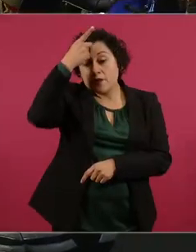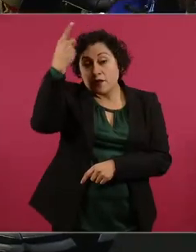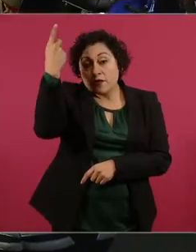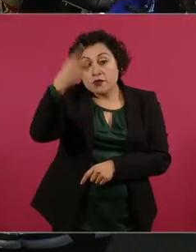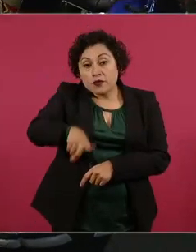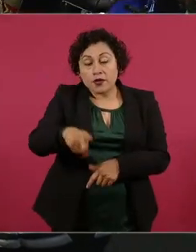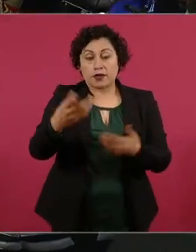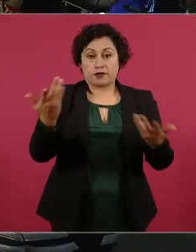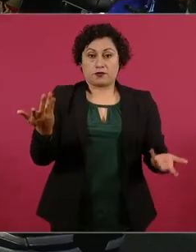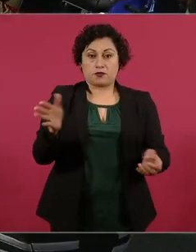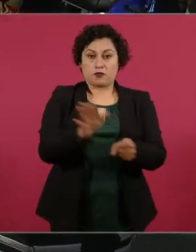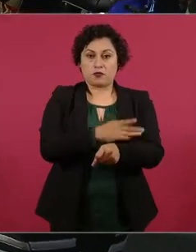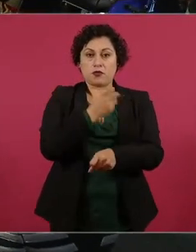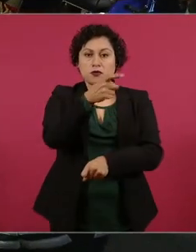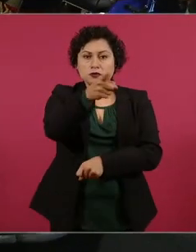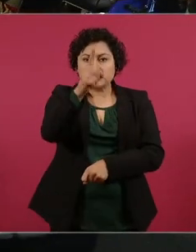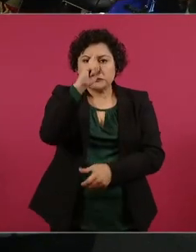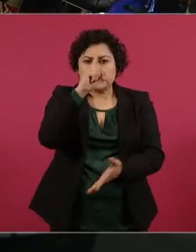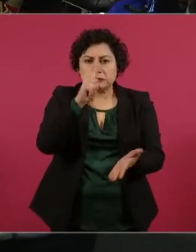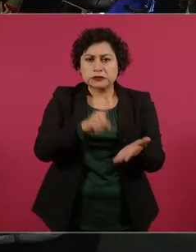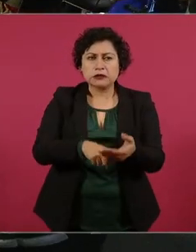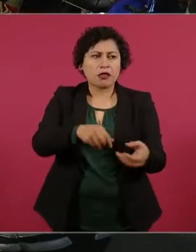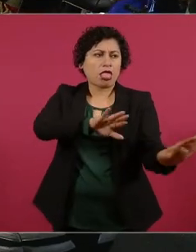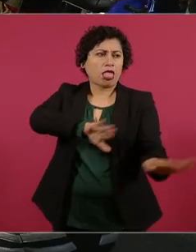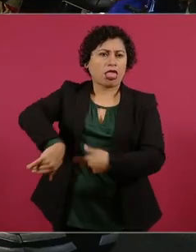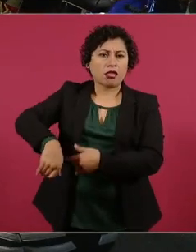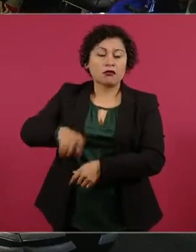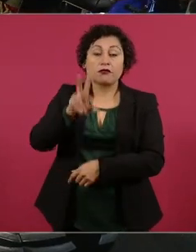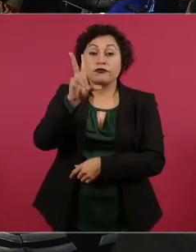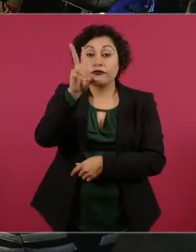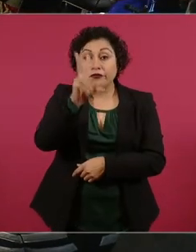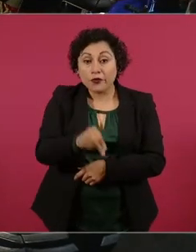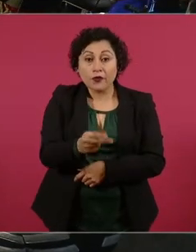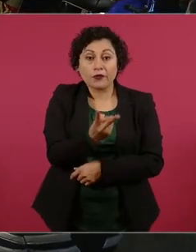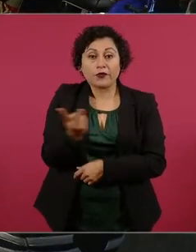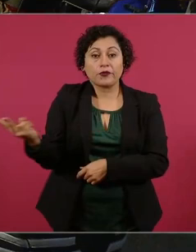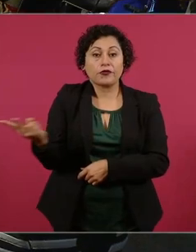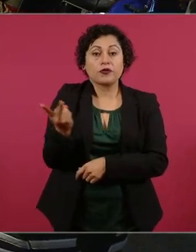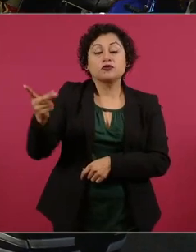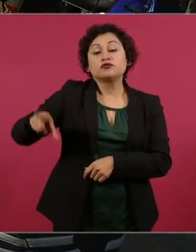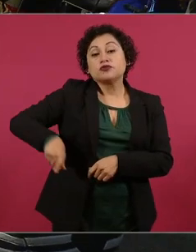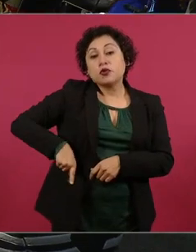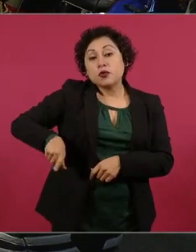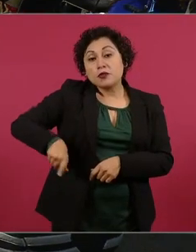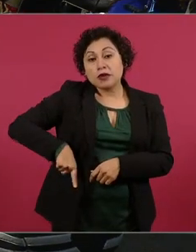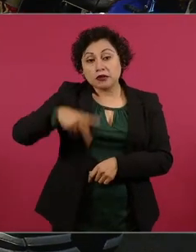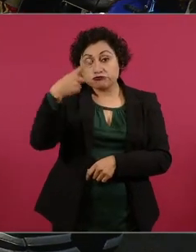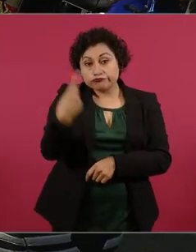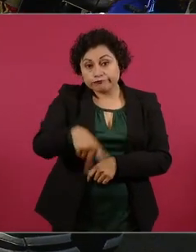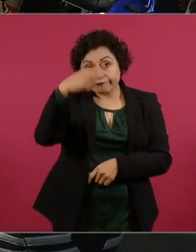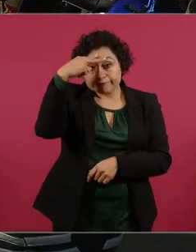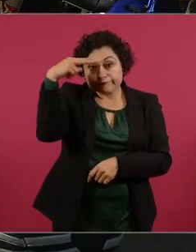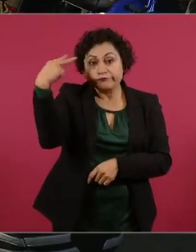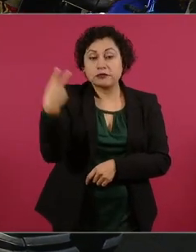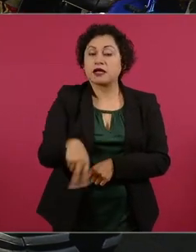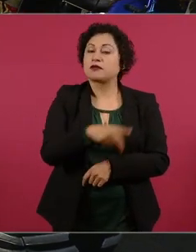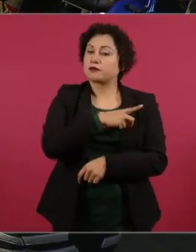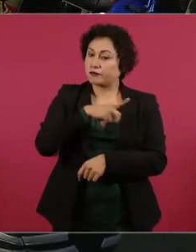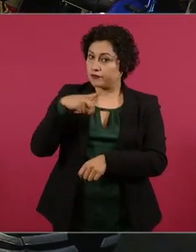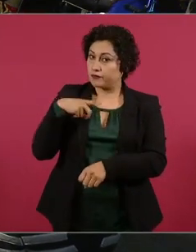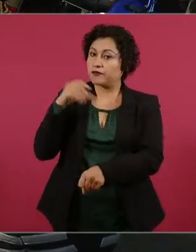que defenderlas, tanto a Pemex como a la Comisión Federal. ¿Por qué no